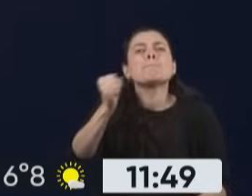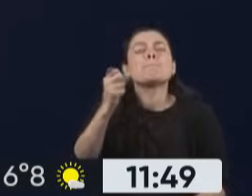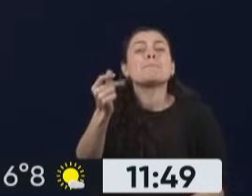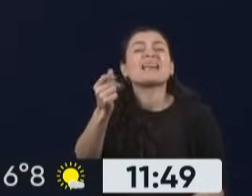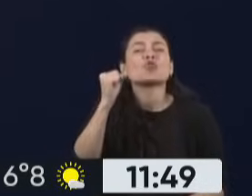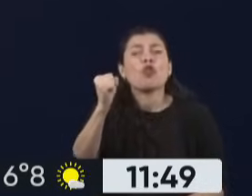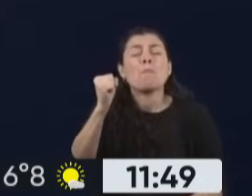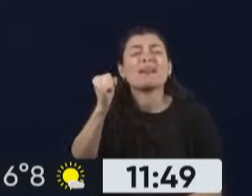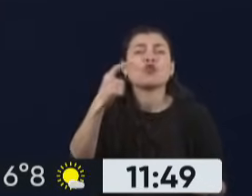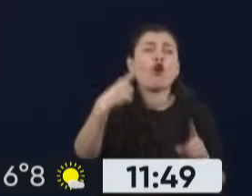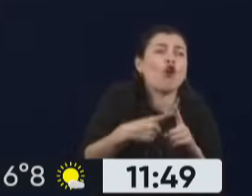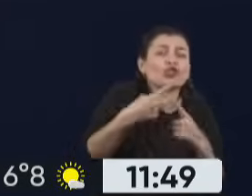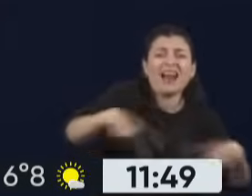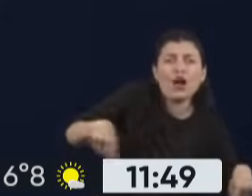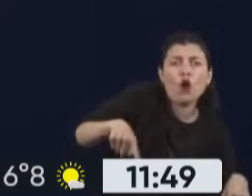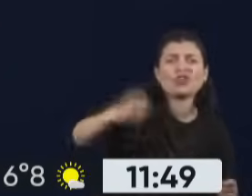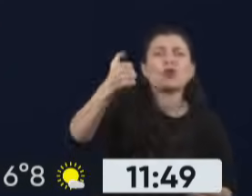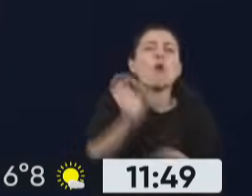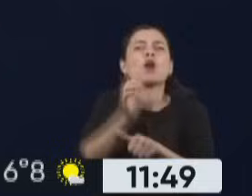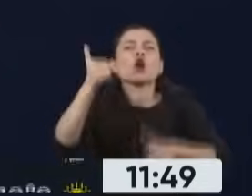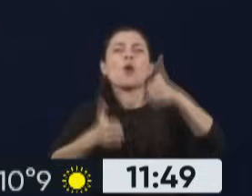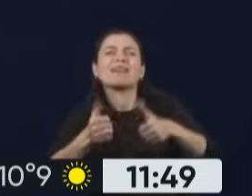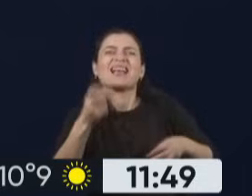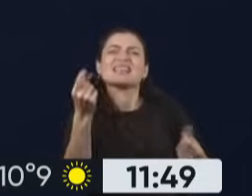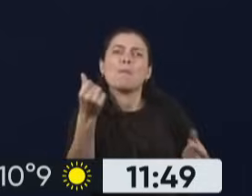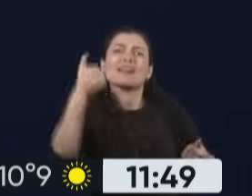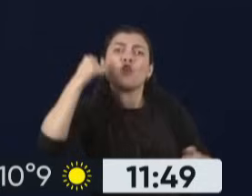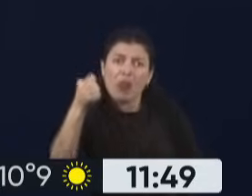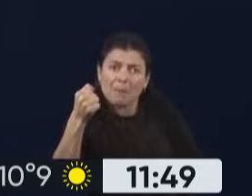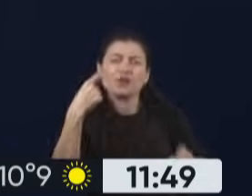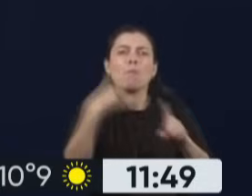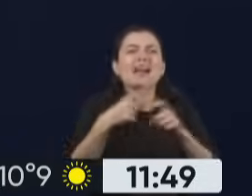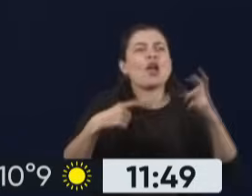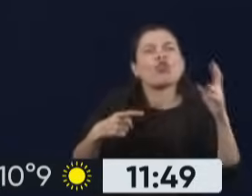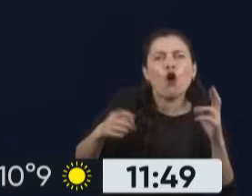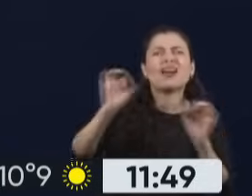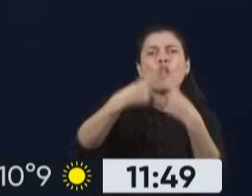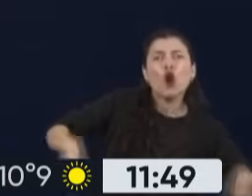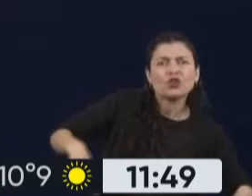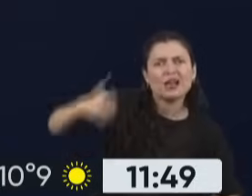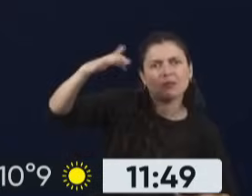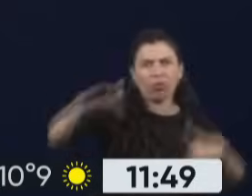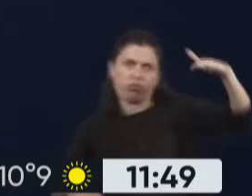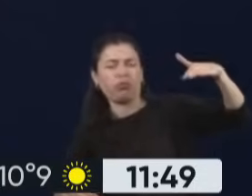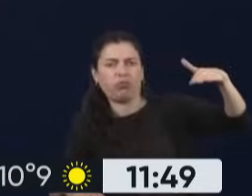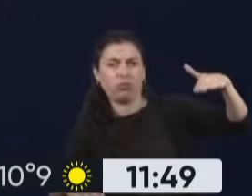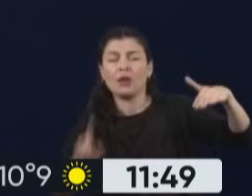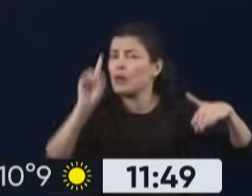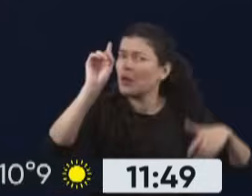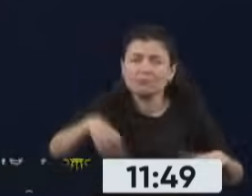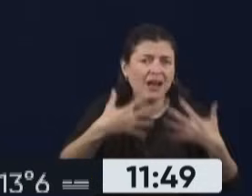Entonces, se empieza a generar mayor inflación y mayor devaluación,